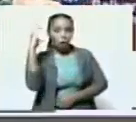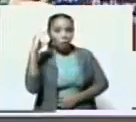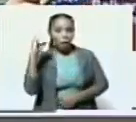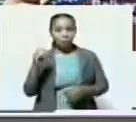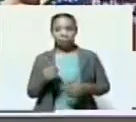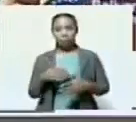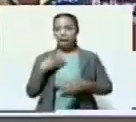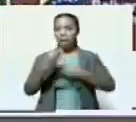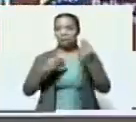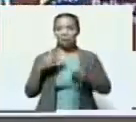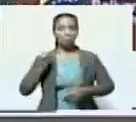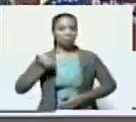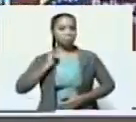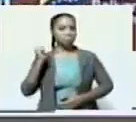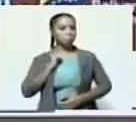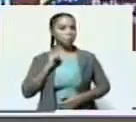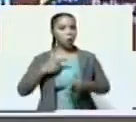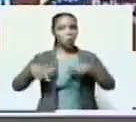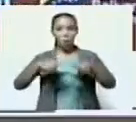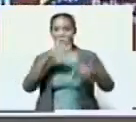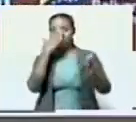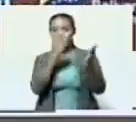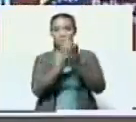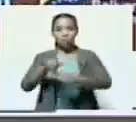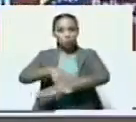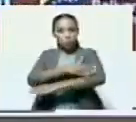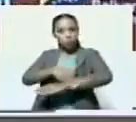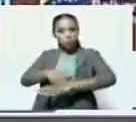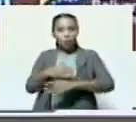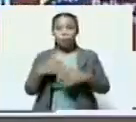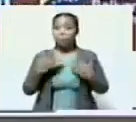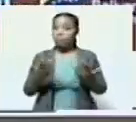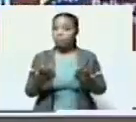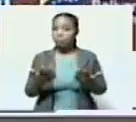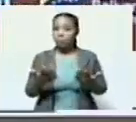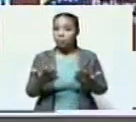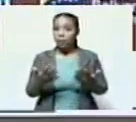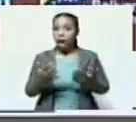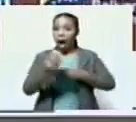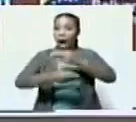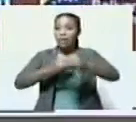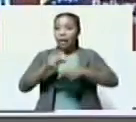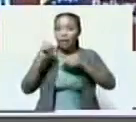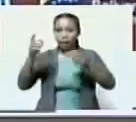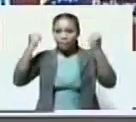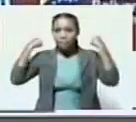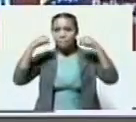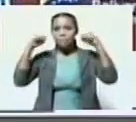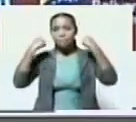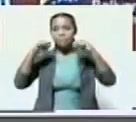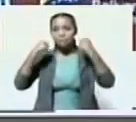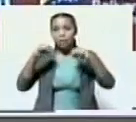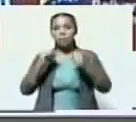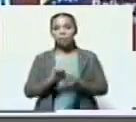anchas, actuar a sus anchas en todo el límite fronterizo y proceder con estas prácticas criminales.